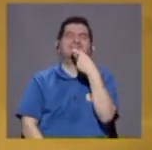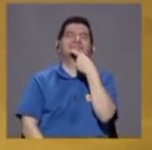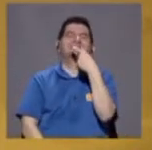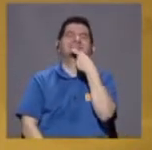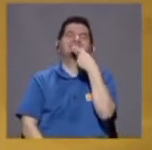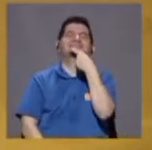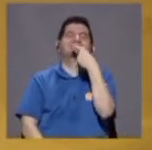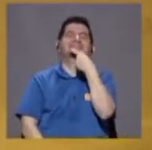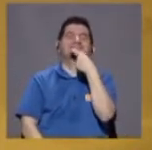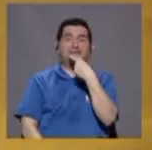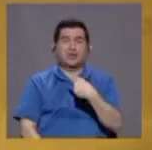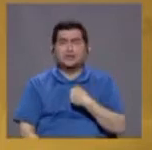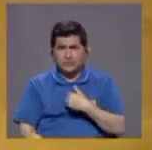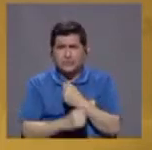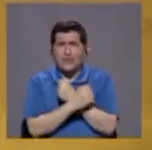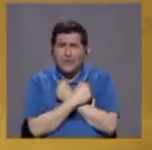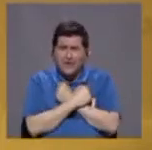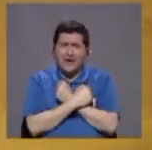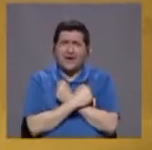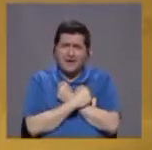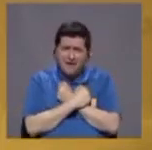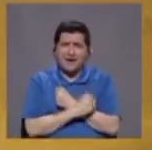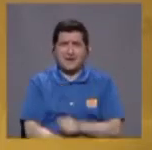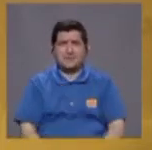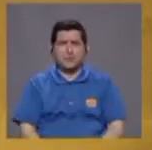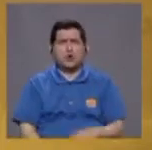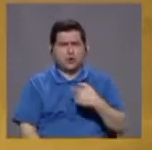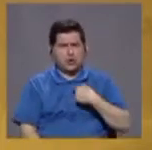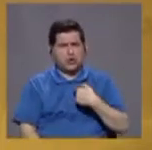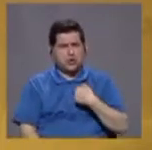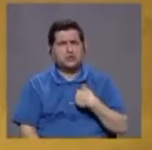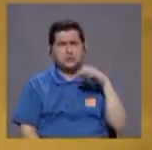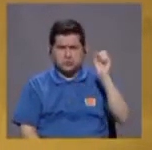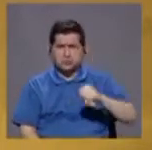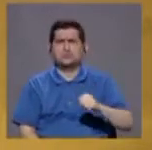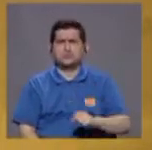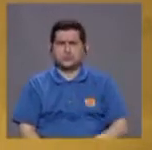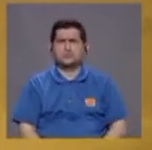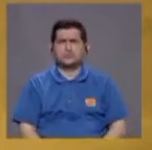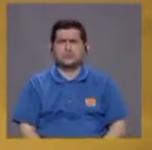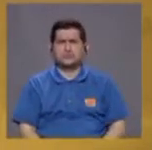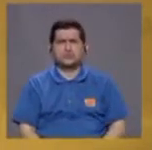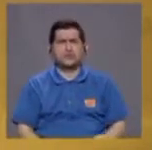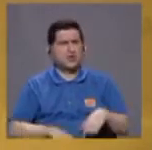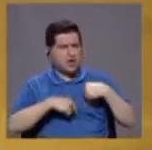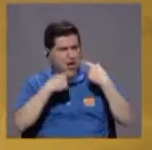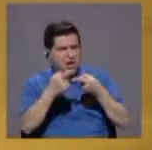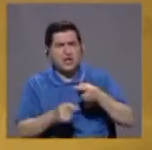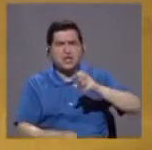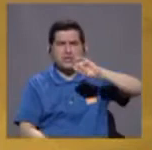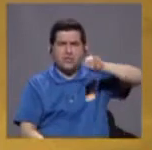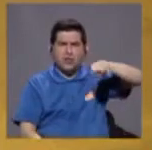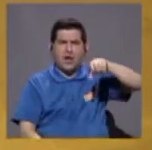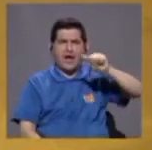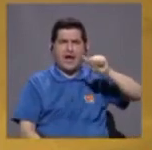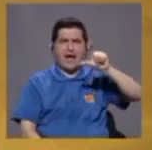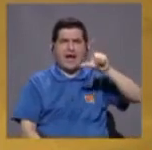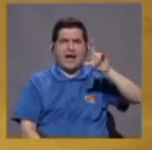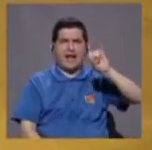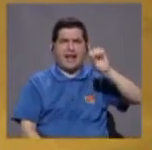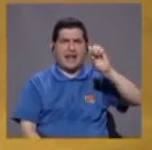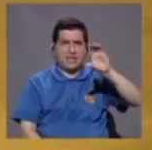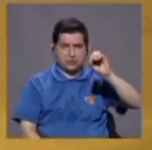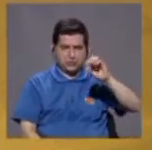y aunque aunque he estado recientemente en Jalisco y en su capital,